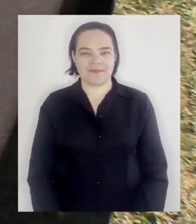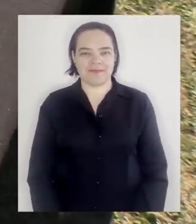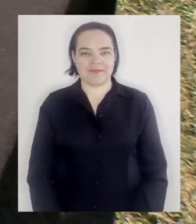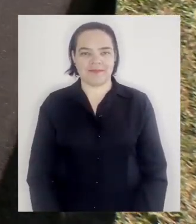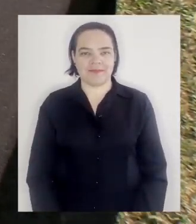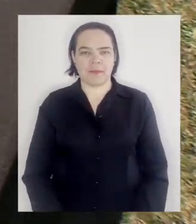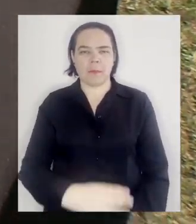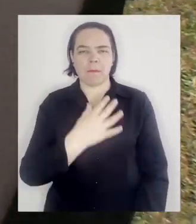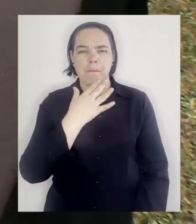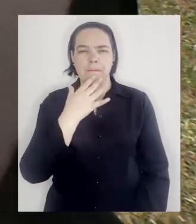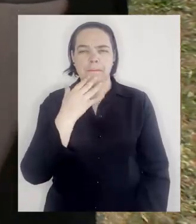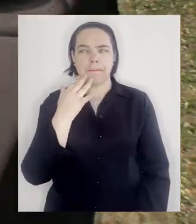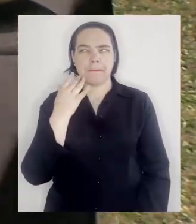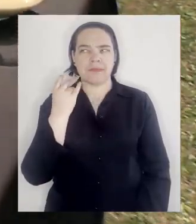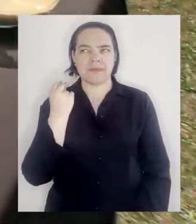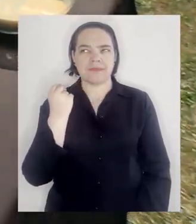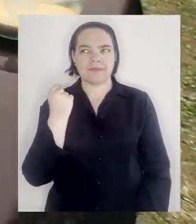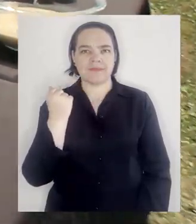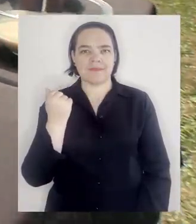Eso.